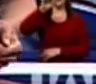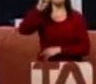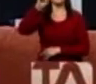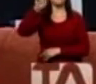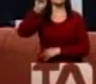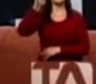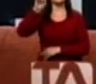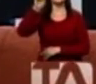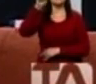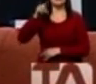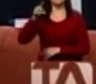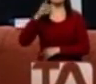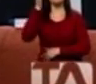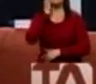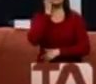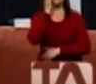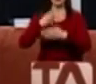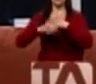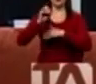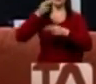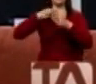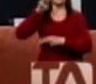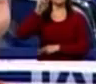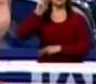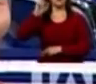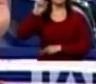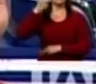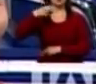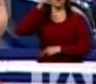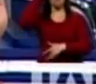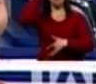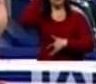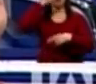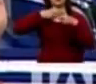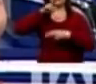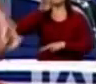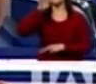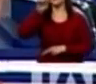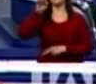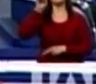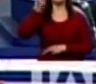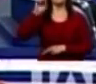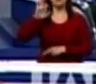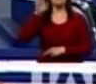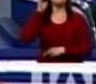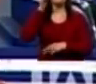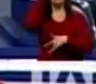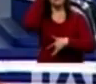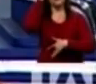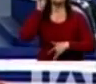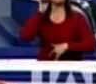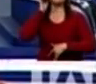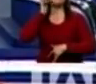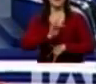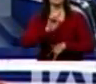Nacho, un pequeño niño que padece del síndrome de Dent y que hoy está emprendiendo esta lucha maravillosa. Les recordamos que el documental sale hoy